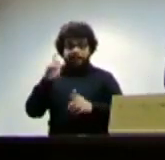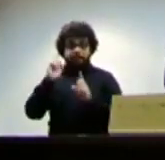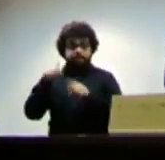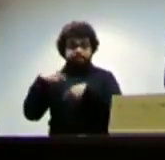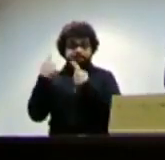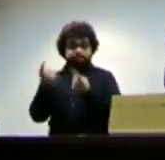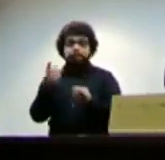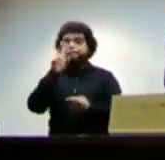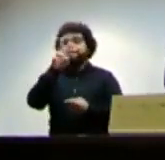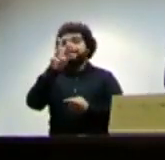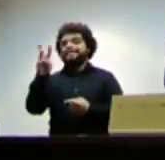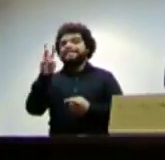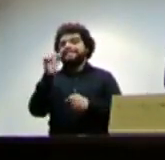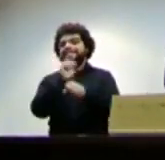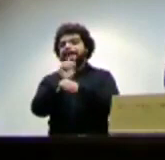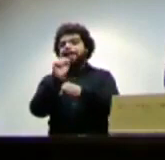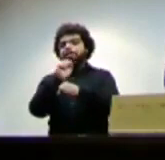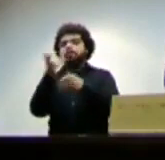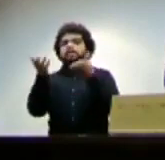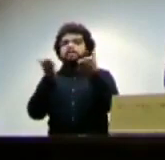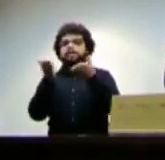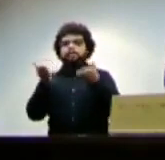años de servicio. ¿Y en esa área?